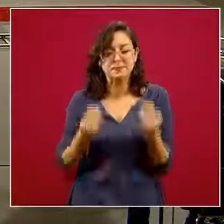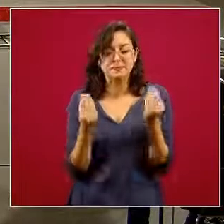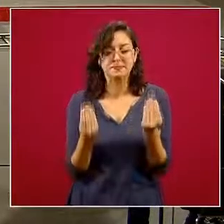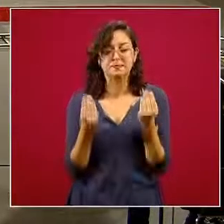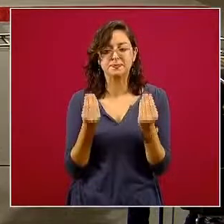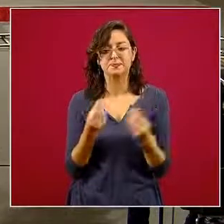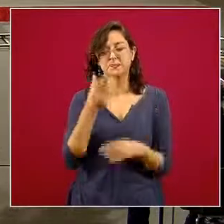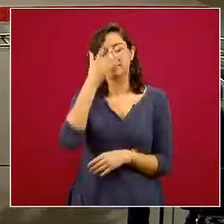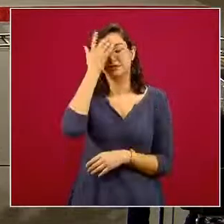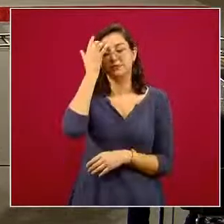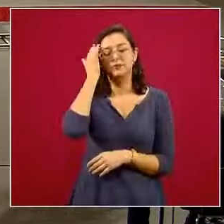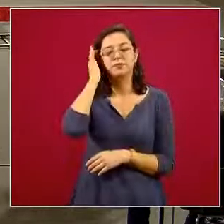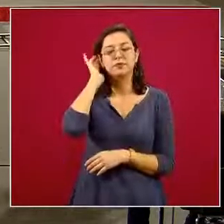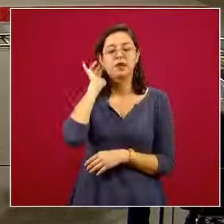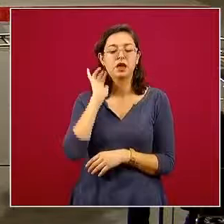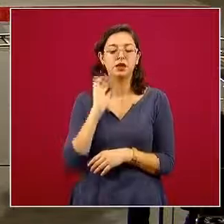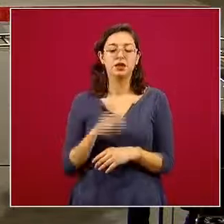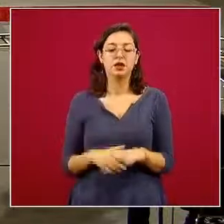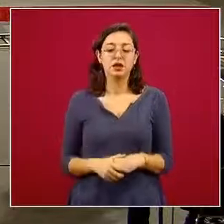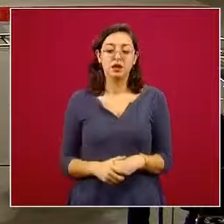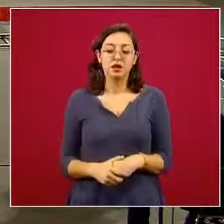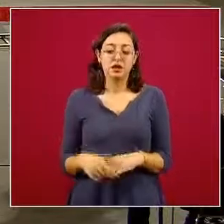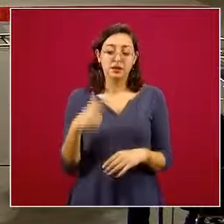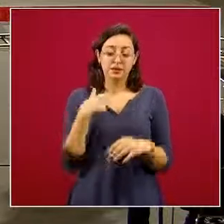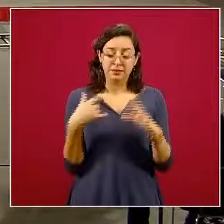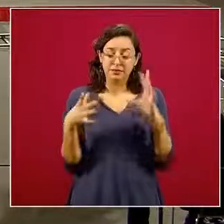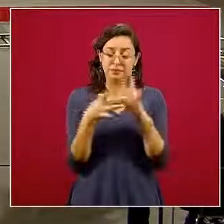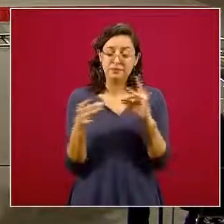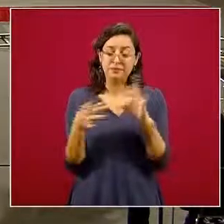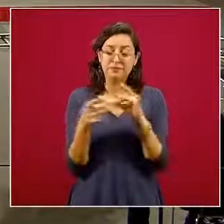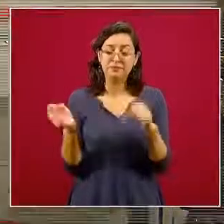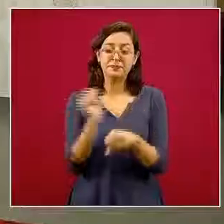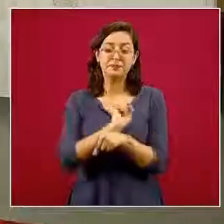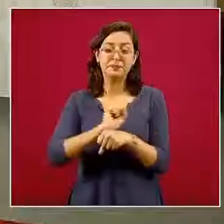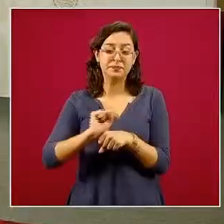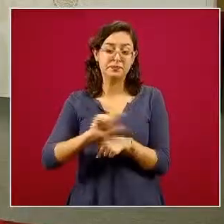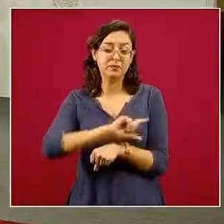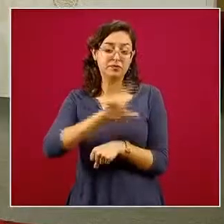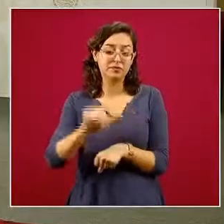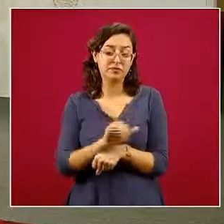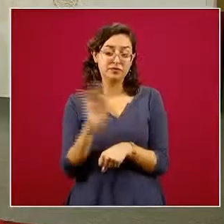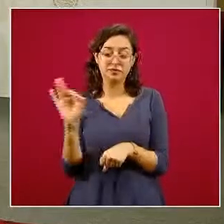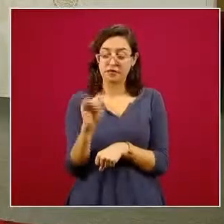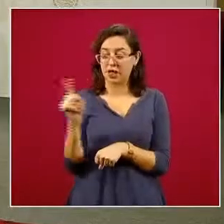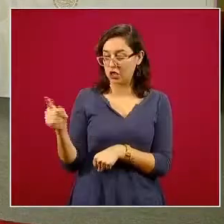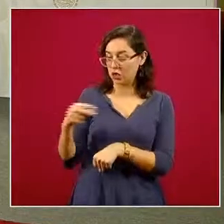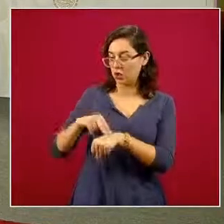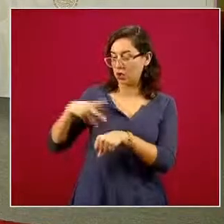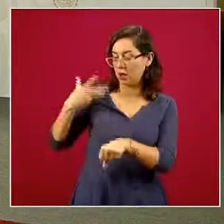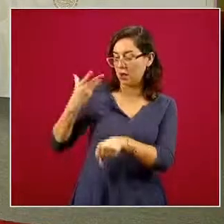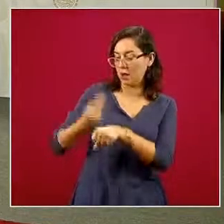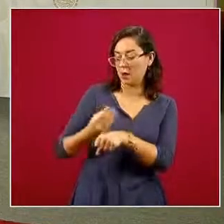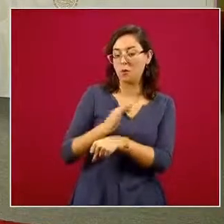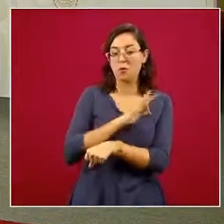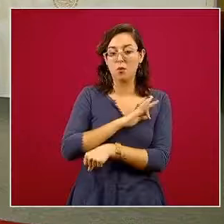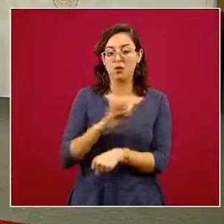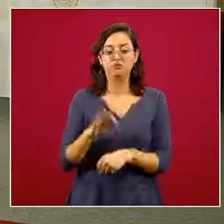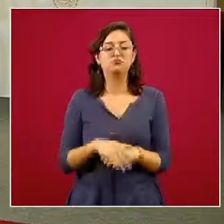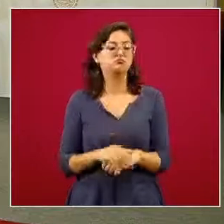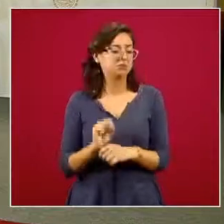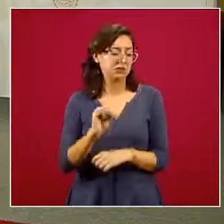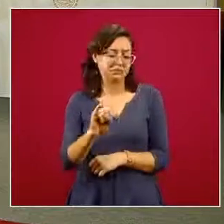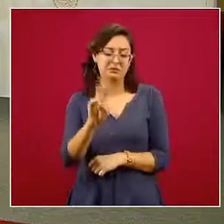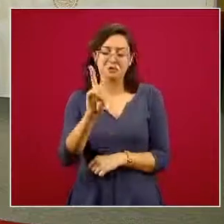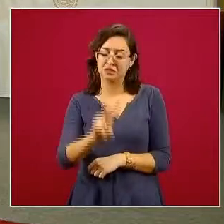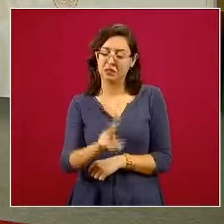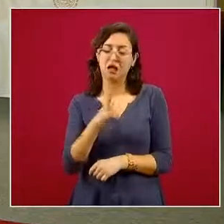De manera genérica, y ahorita quizá el doctor Alomía nos puede dar más detalles técnicos, de manera general, efectivamente estas discrepancias las